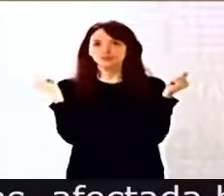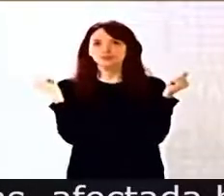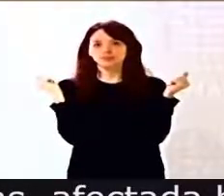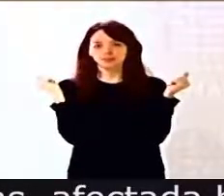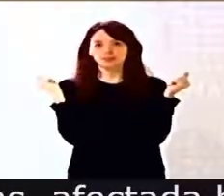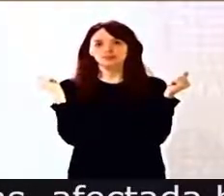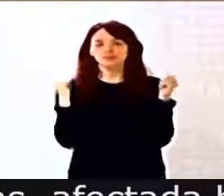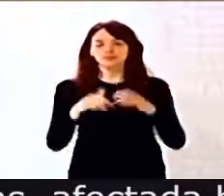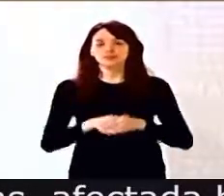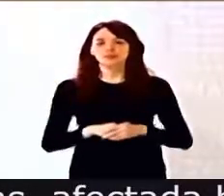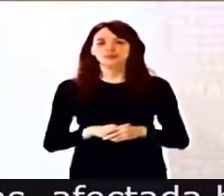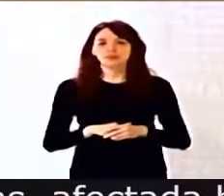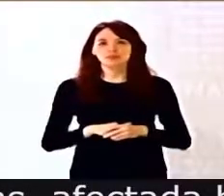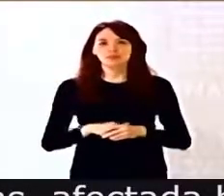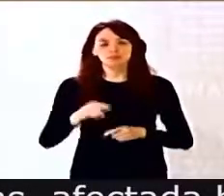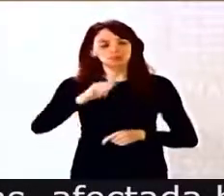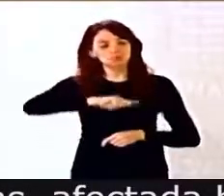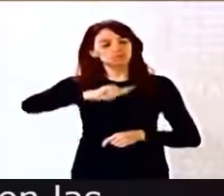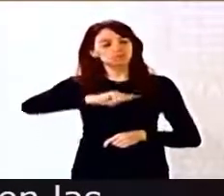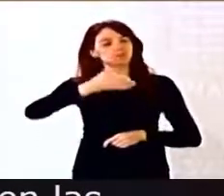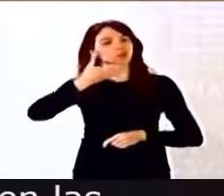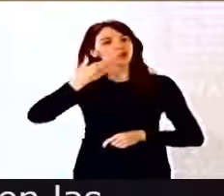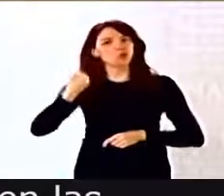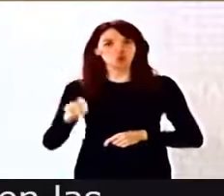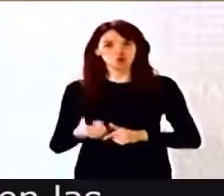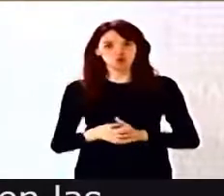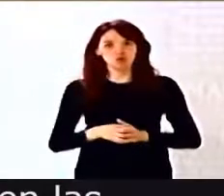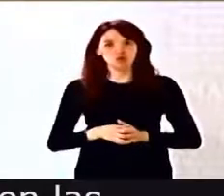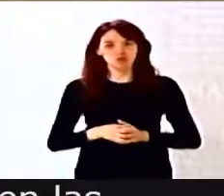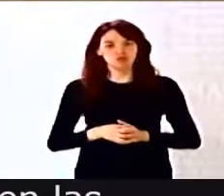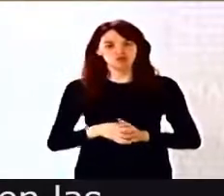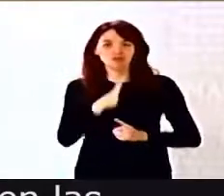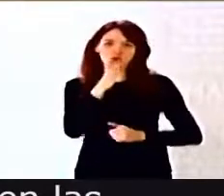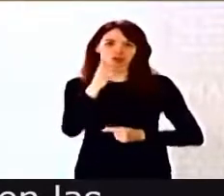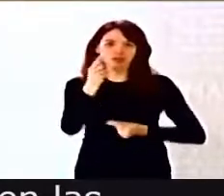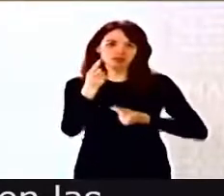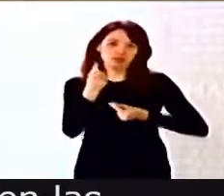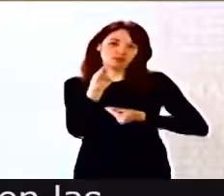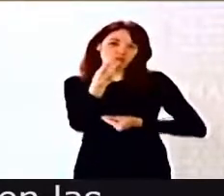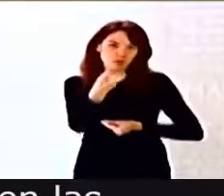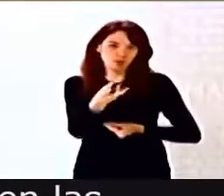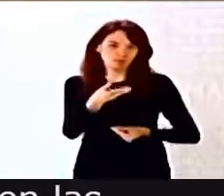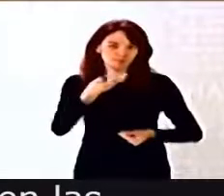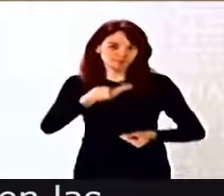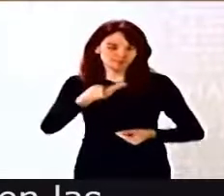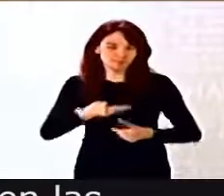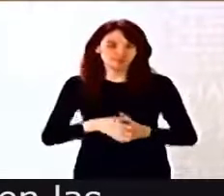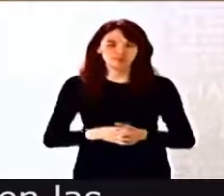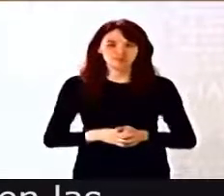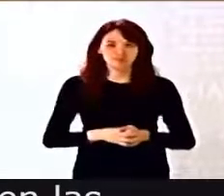residencias. Nos podemos sentir orgullosos de esos datos.